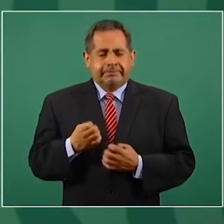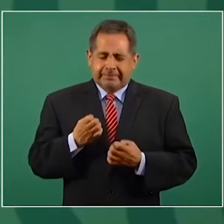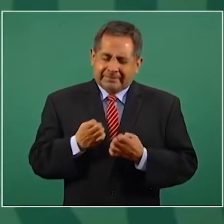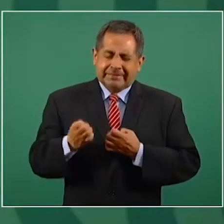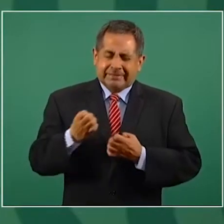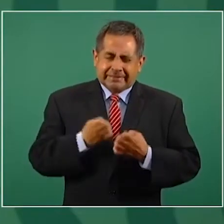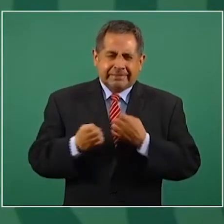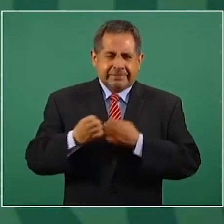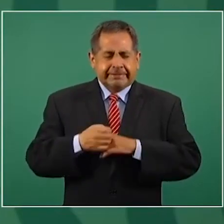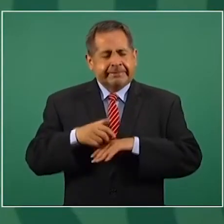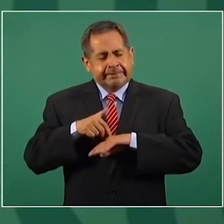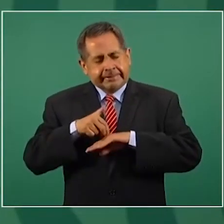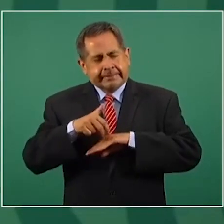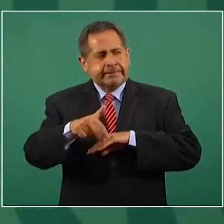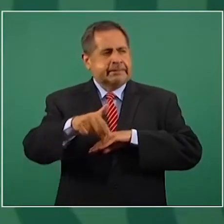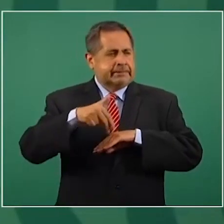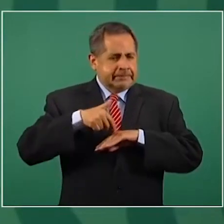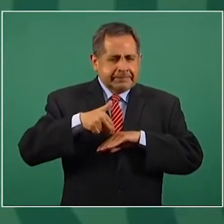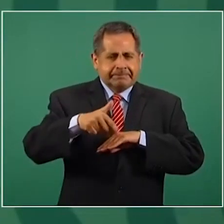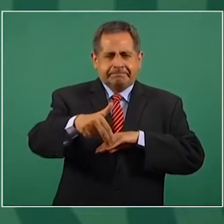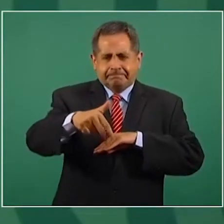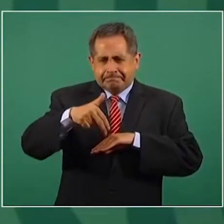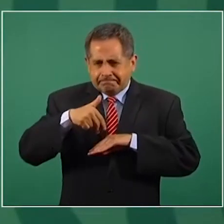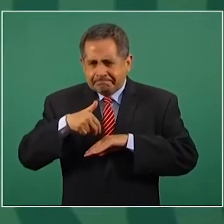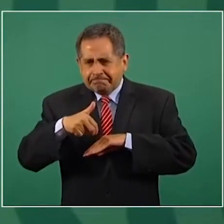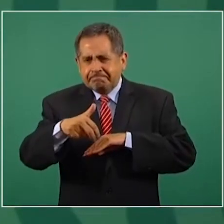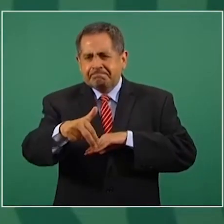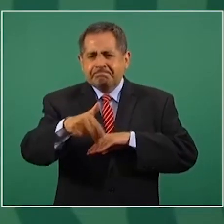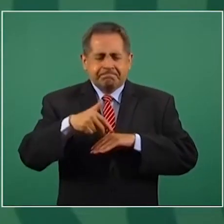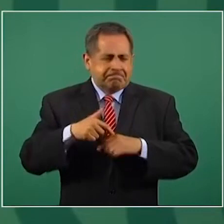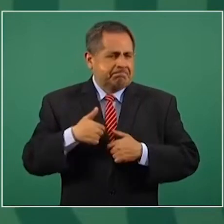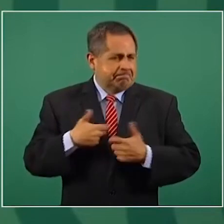ejercitarme, a caminar, a